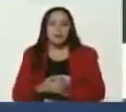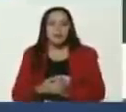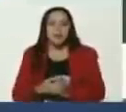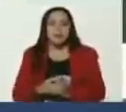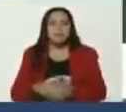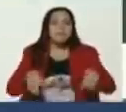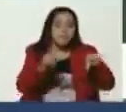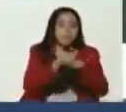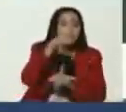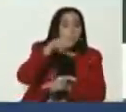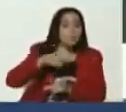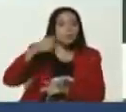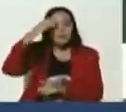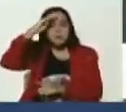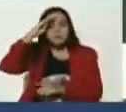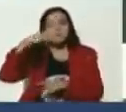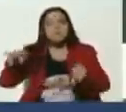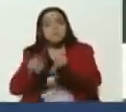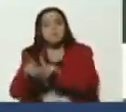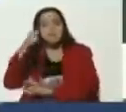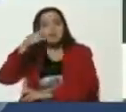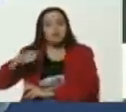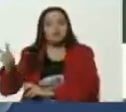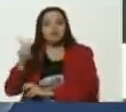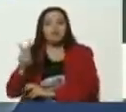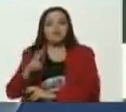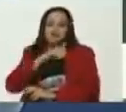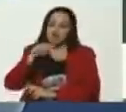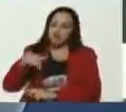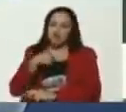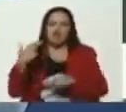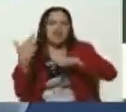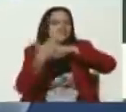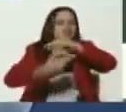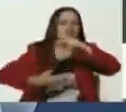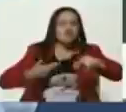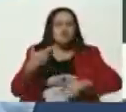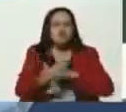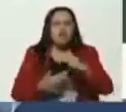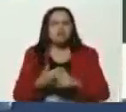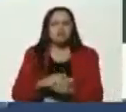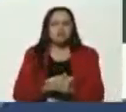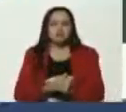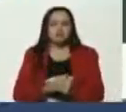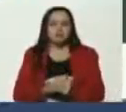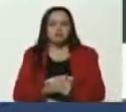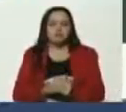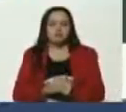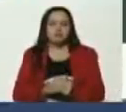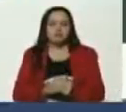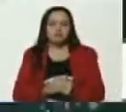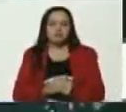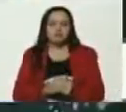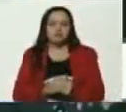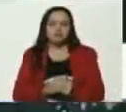cubano y así es el pueblo bolivariano, porque somos revolucionarios y somos revolucionarios.